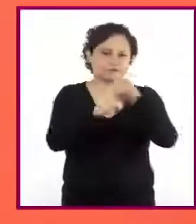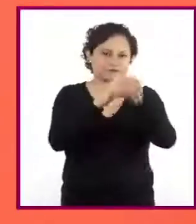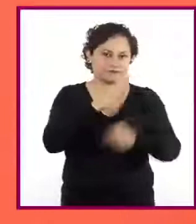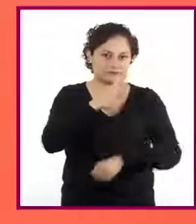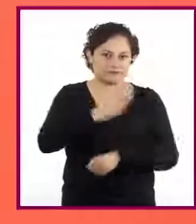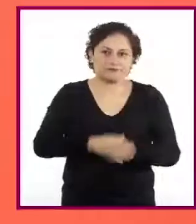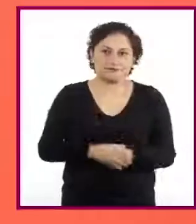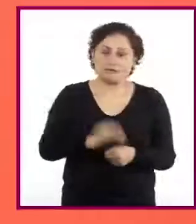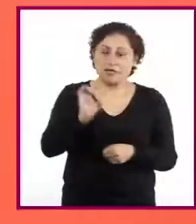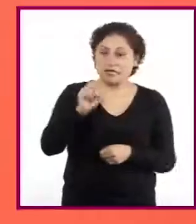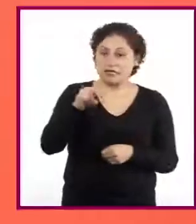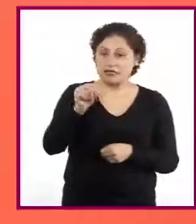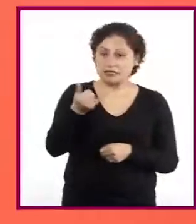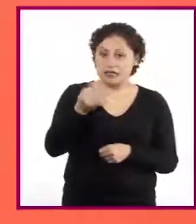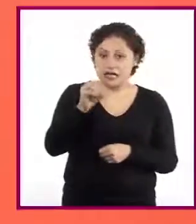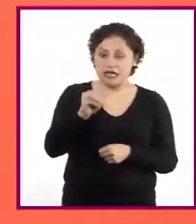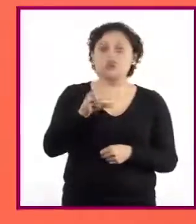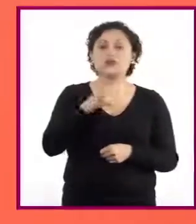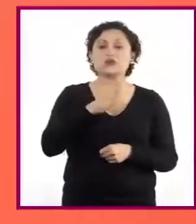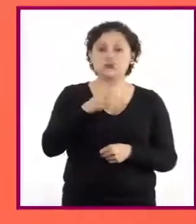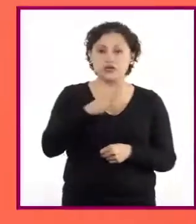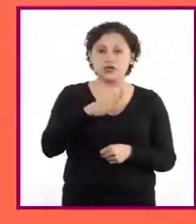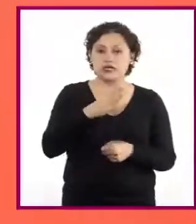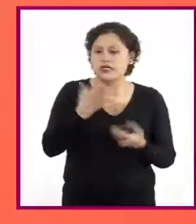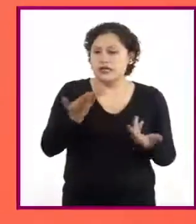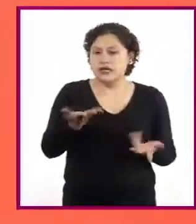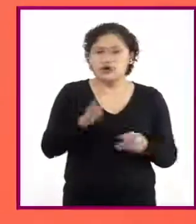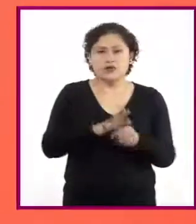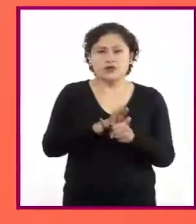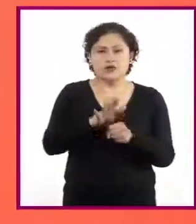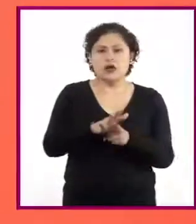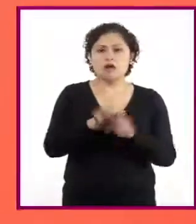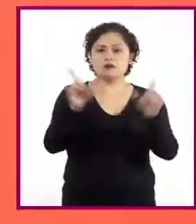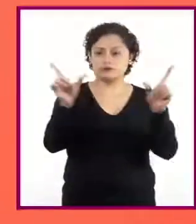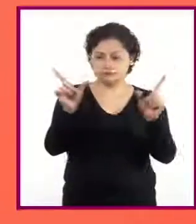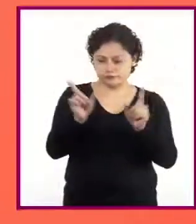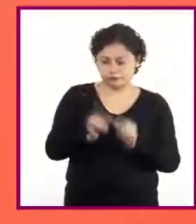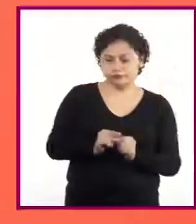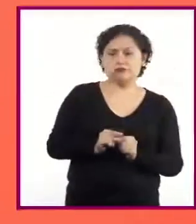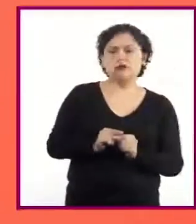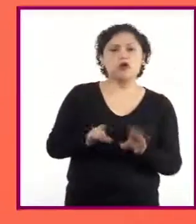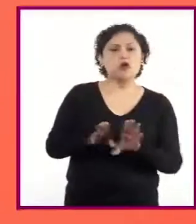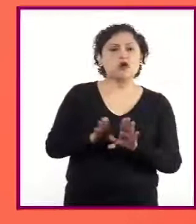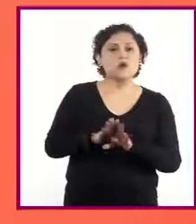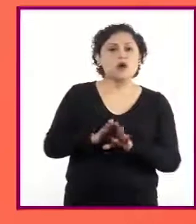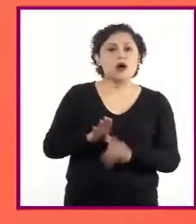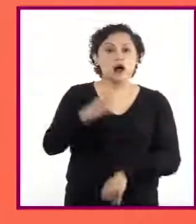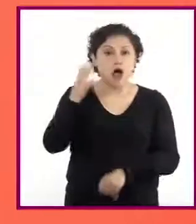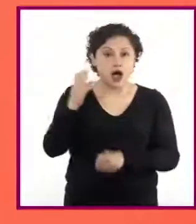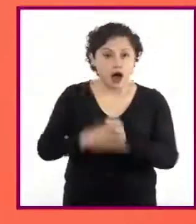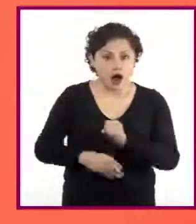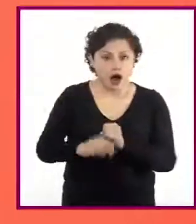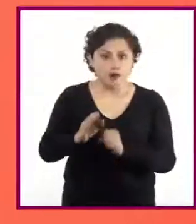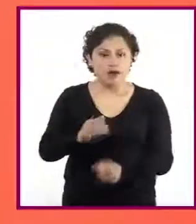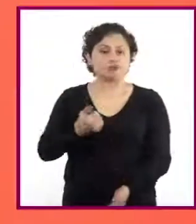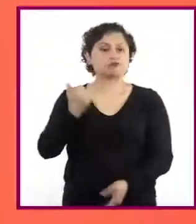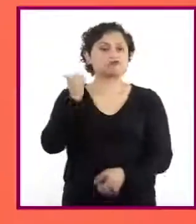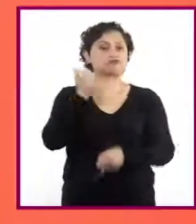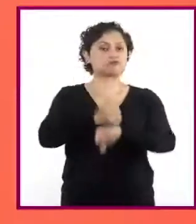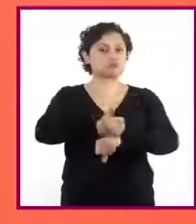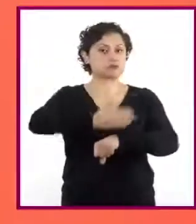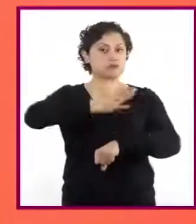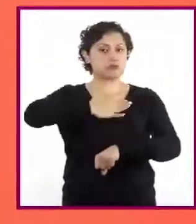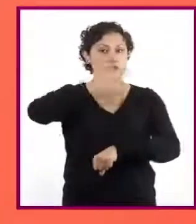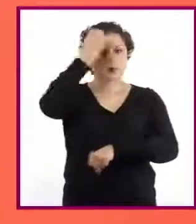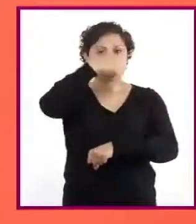de los ensayos es que en general sus finales son abiertos, es decir, no se impone una visión, sino